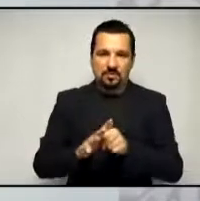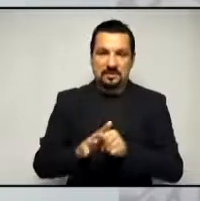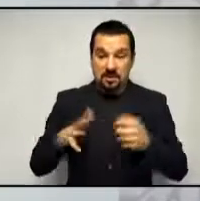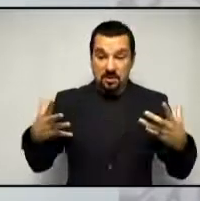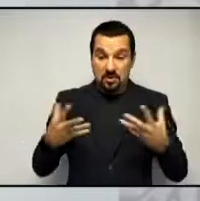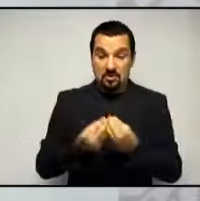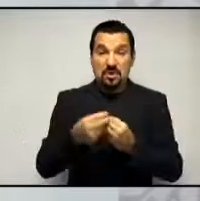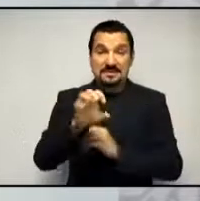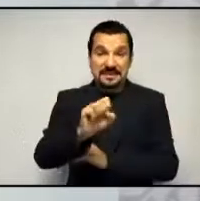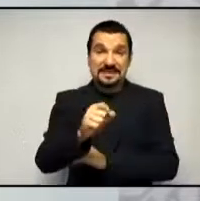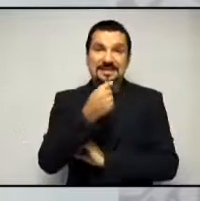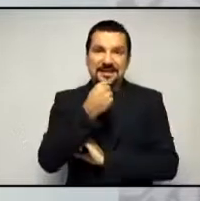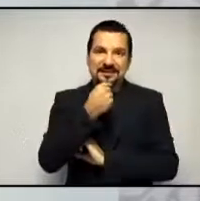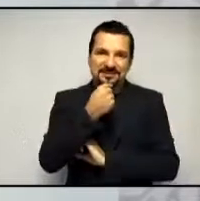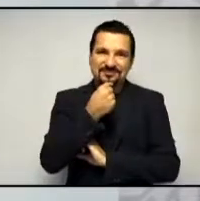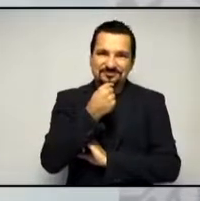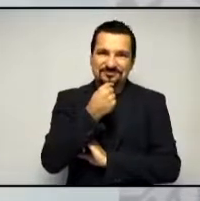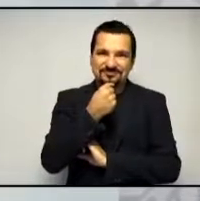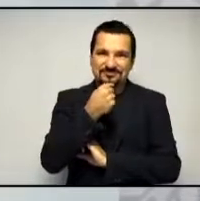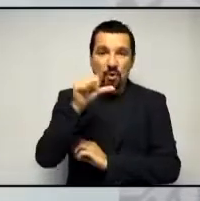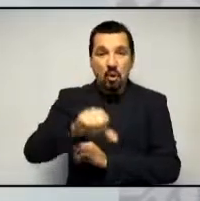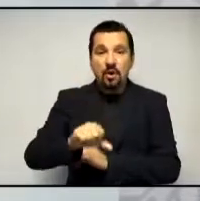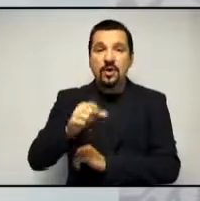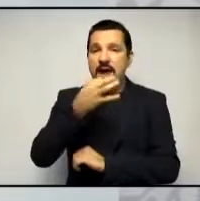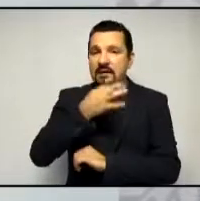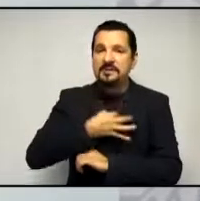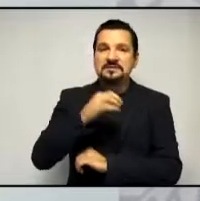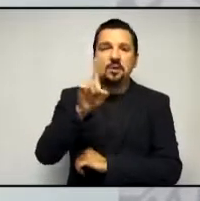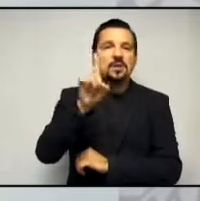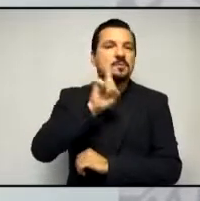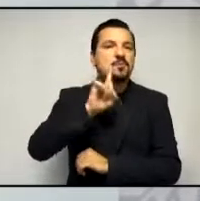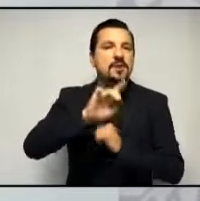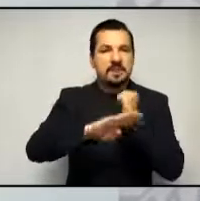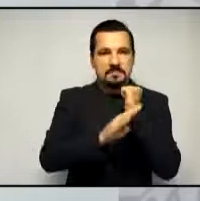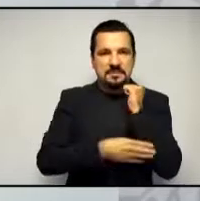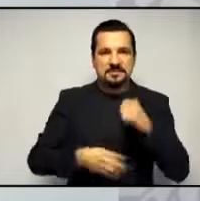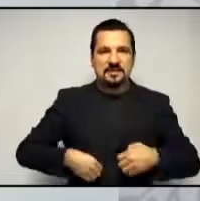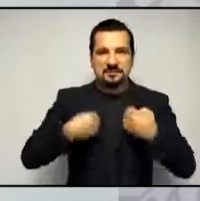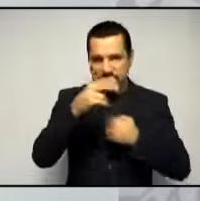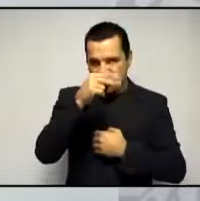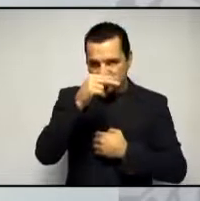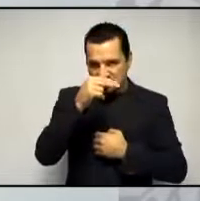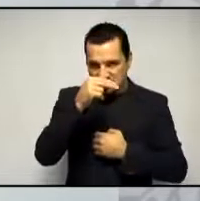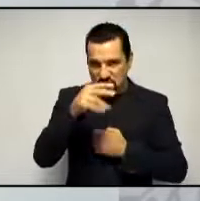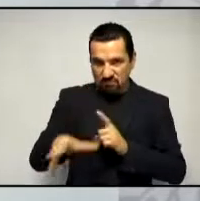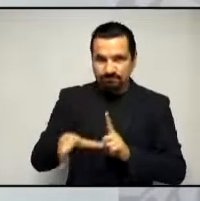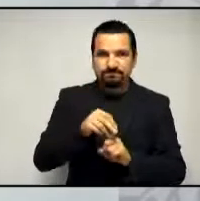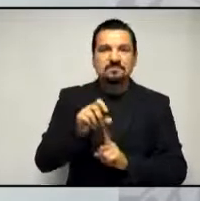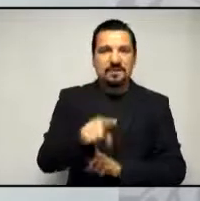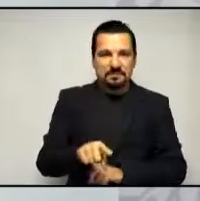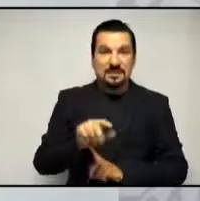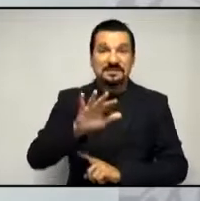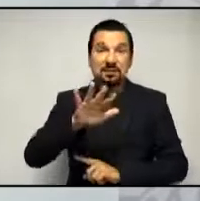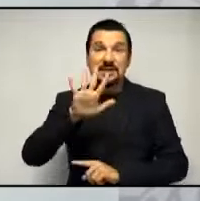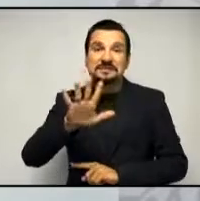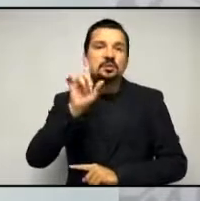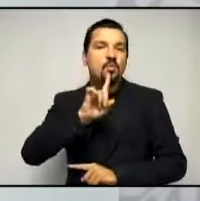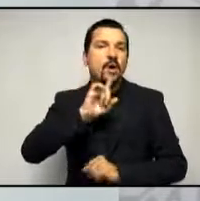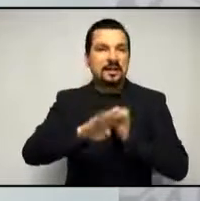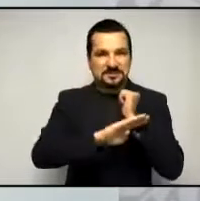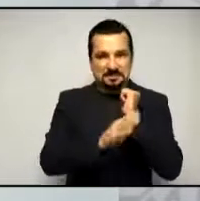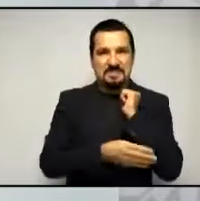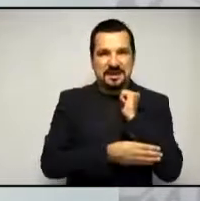casos pediátricos hoy se confirmó un caso de mujer embarazada residente hermosillo acumulándose de 55 casos de kobe